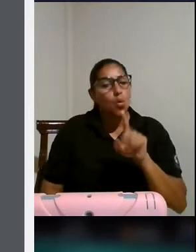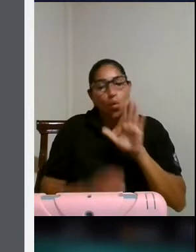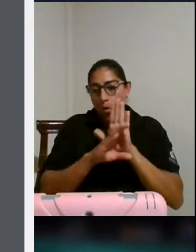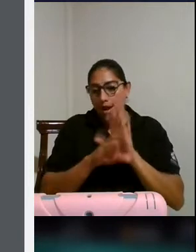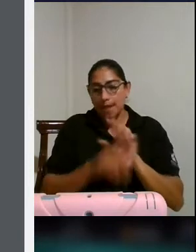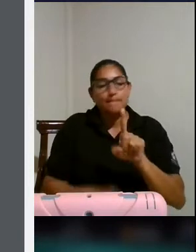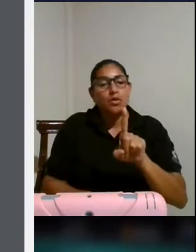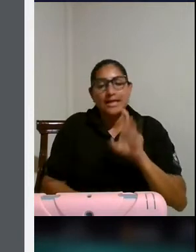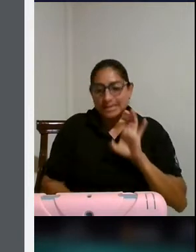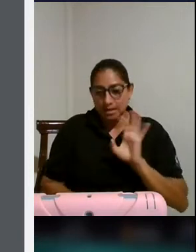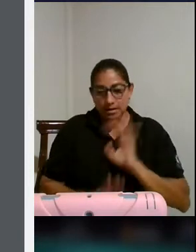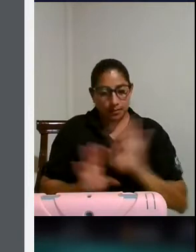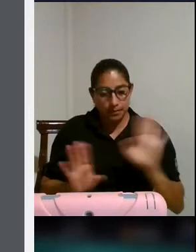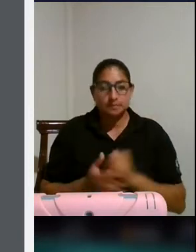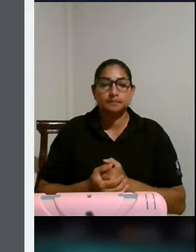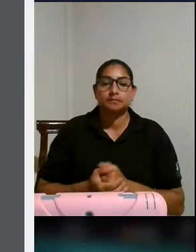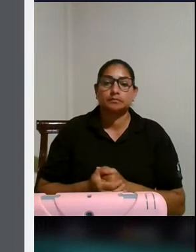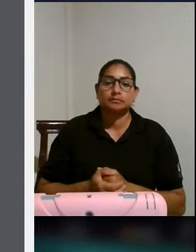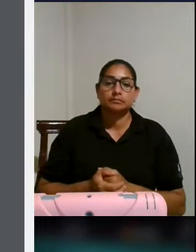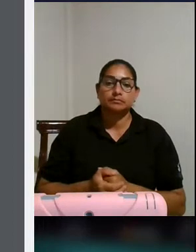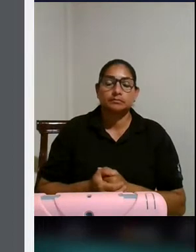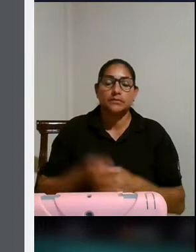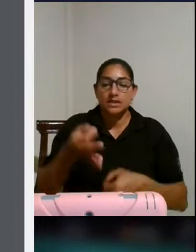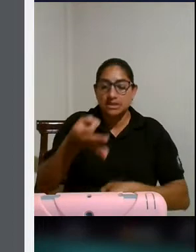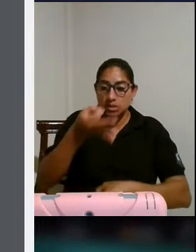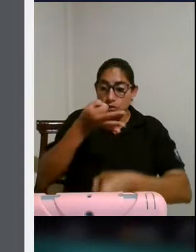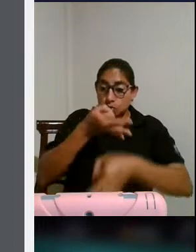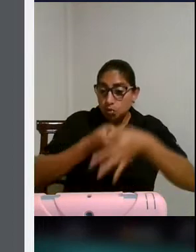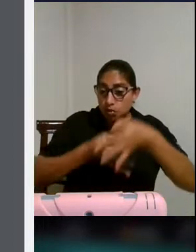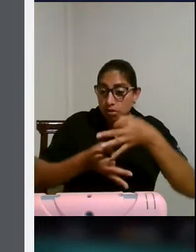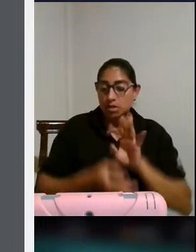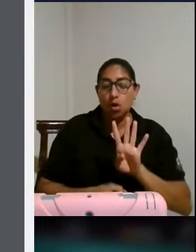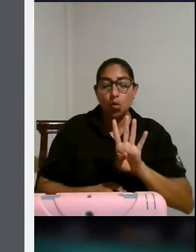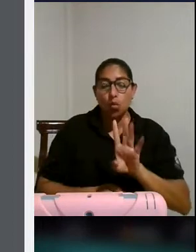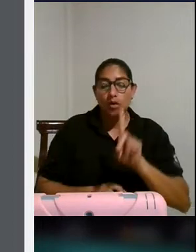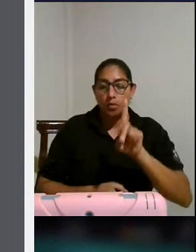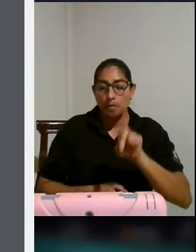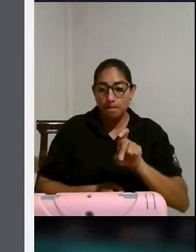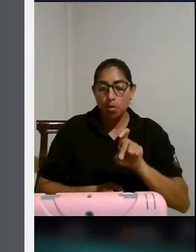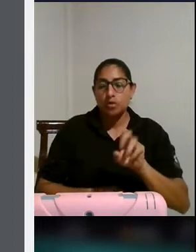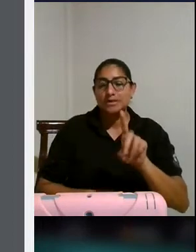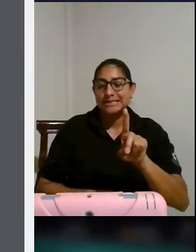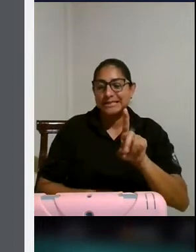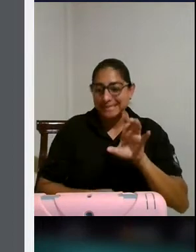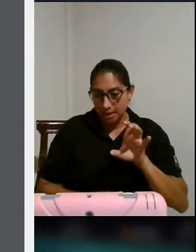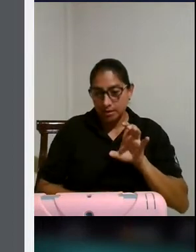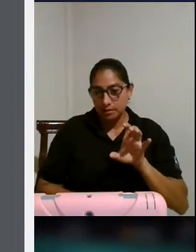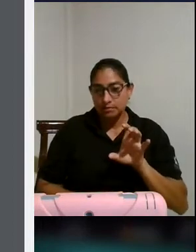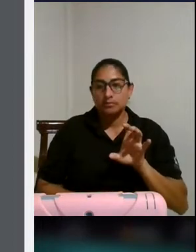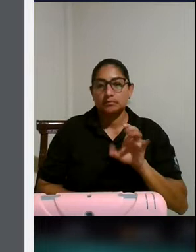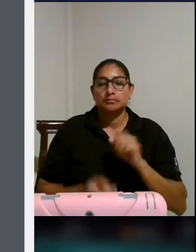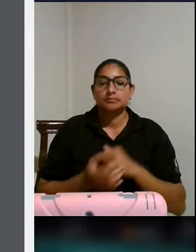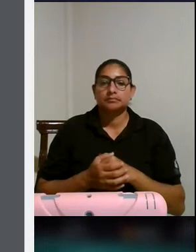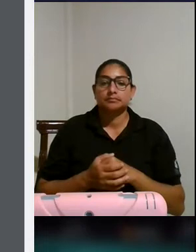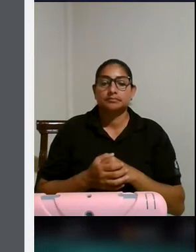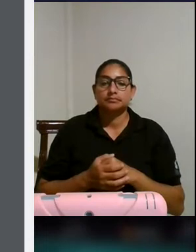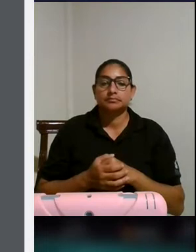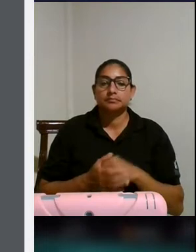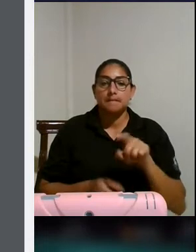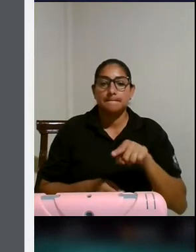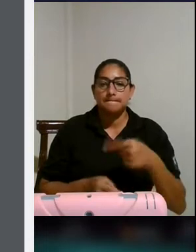dando al azar. Entonces sustituye 4 por 100, aquí, 4 por 100